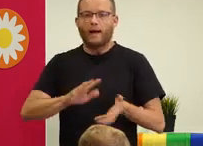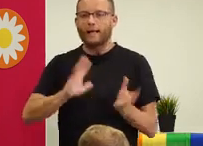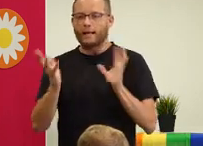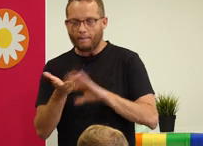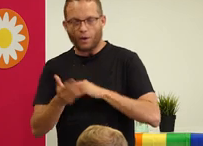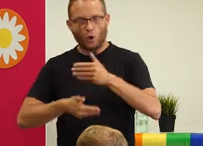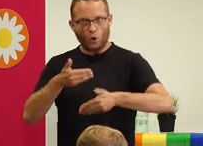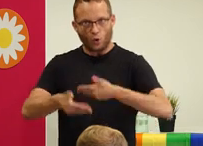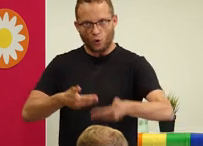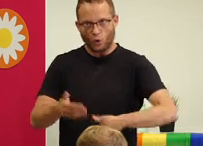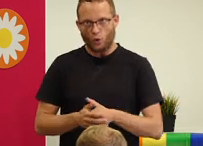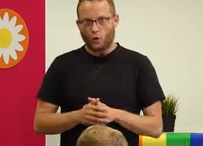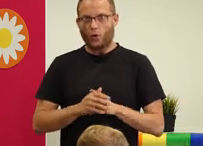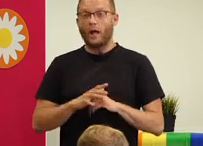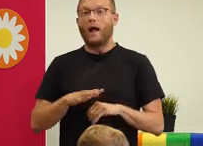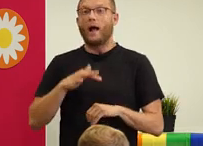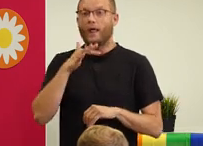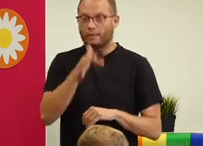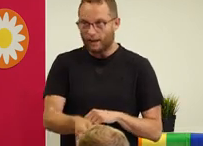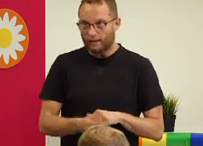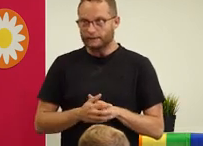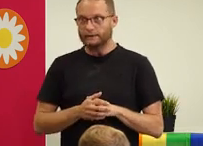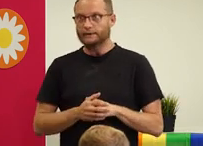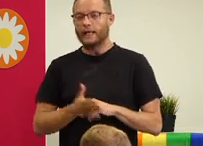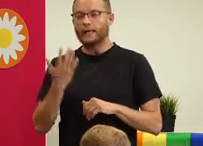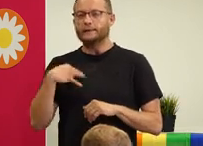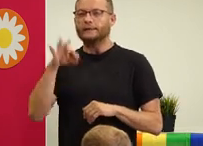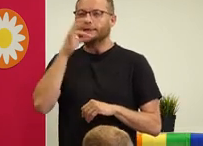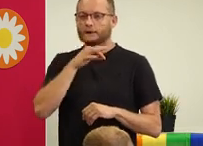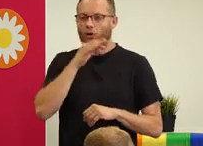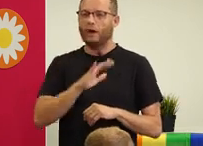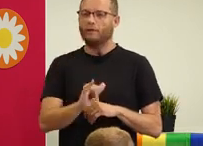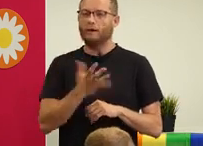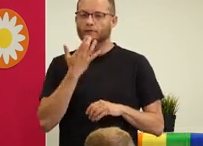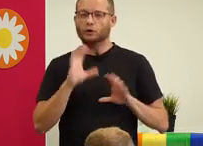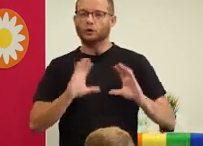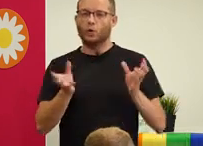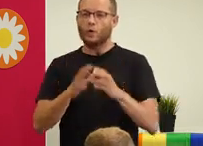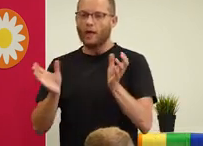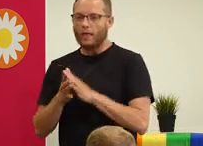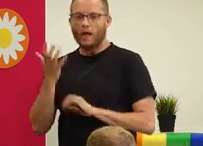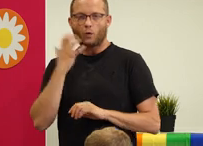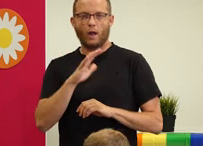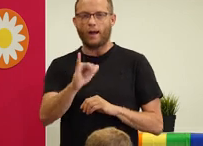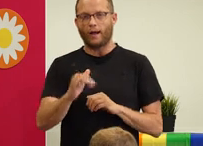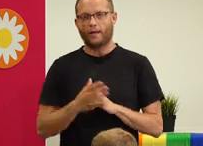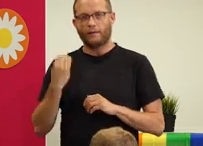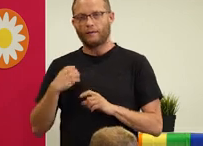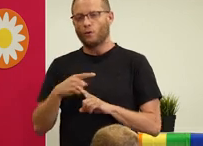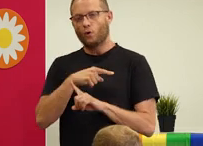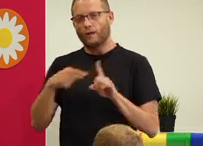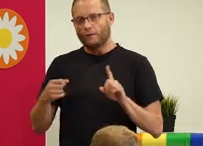pero... Además, sí que hace siglos existía también comunidades queers en el